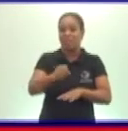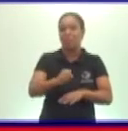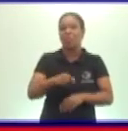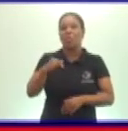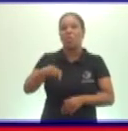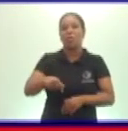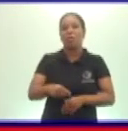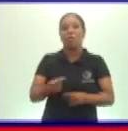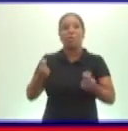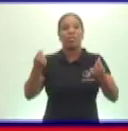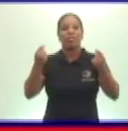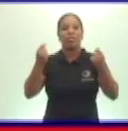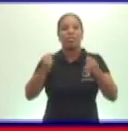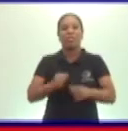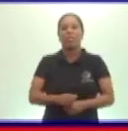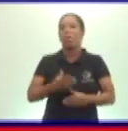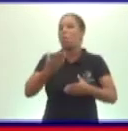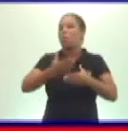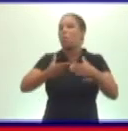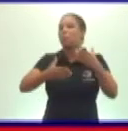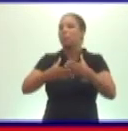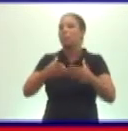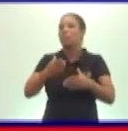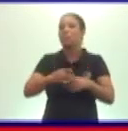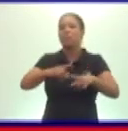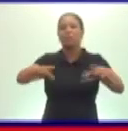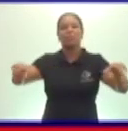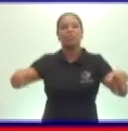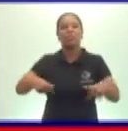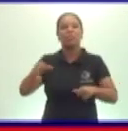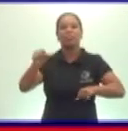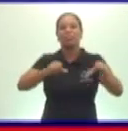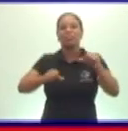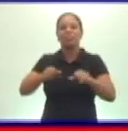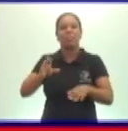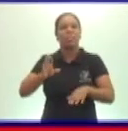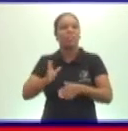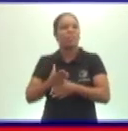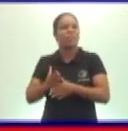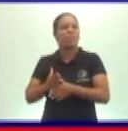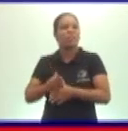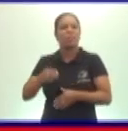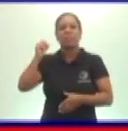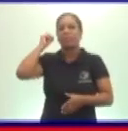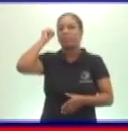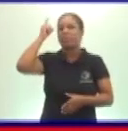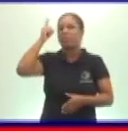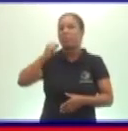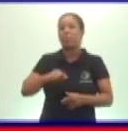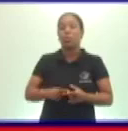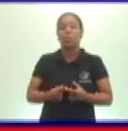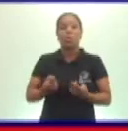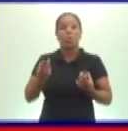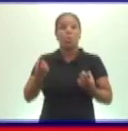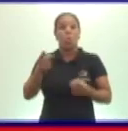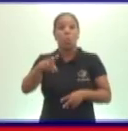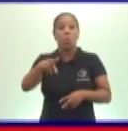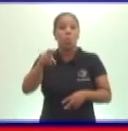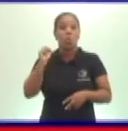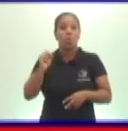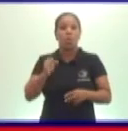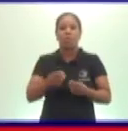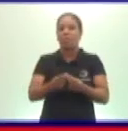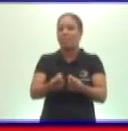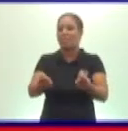hay dinero construyendo en los laboratorios determinadas ideologías. Porque los nuevos terrenos de operación virtual